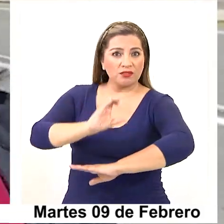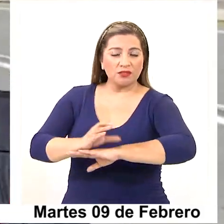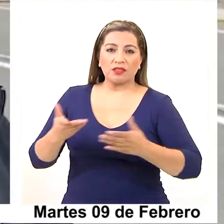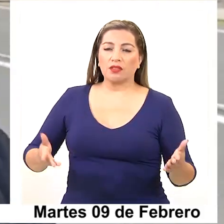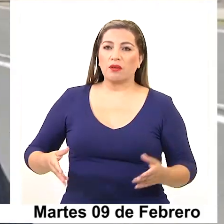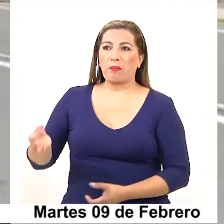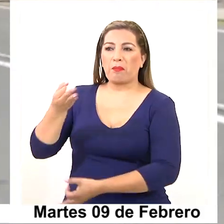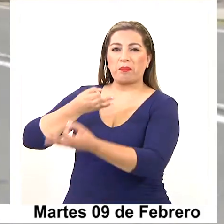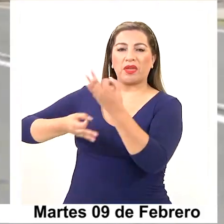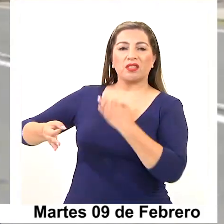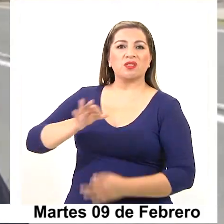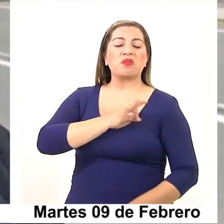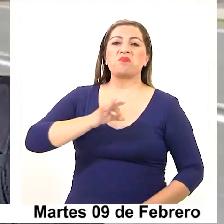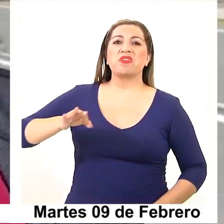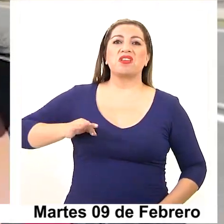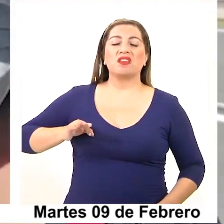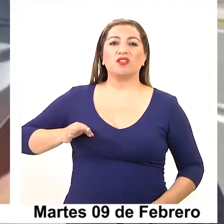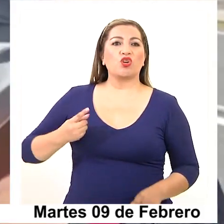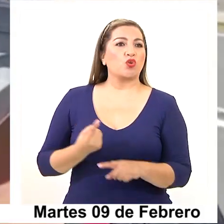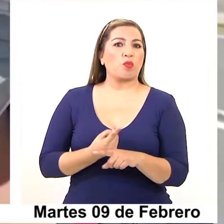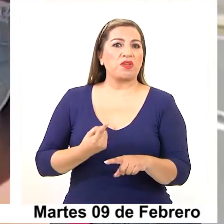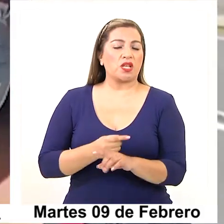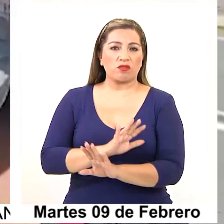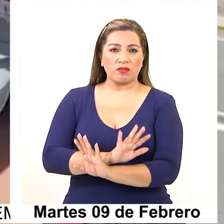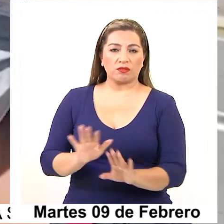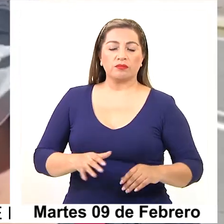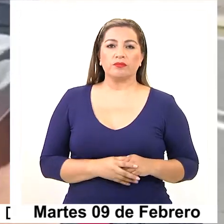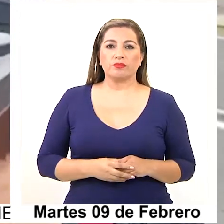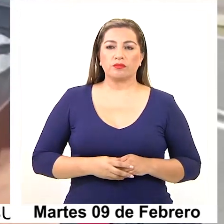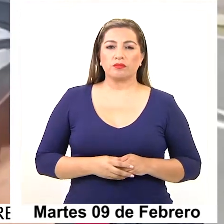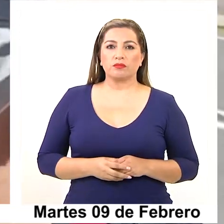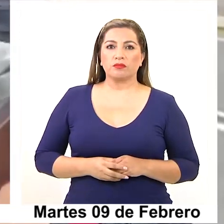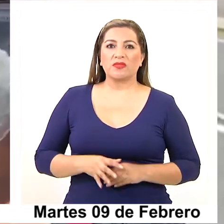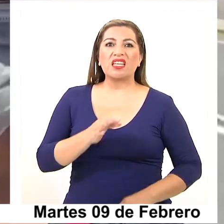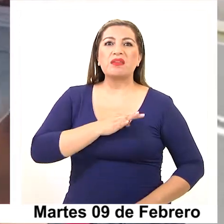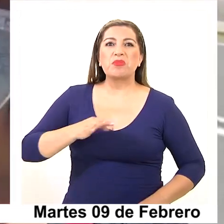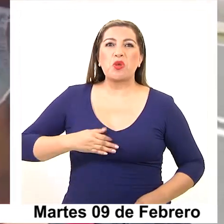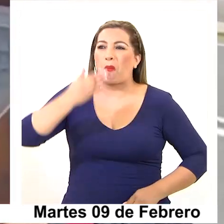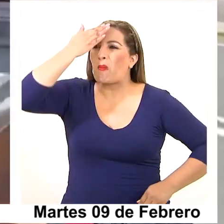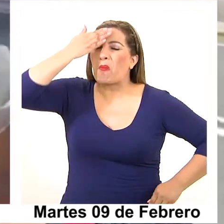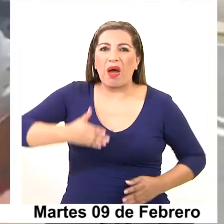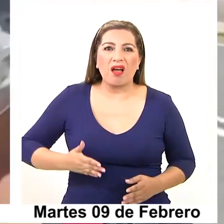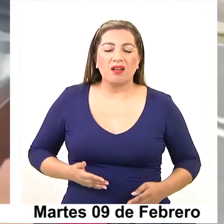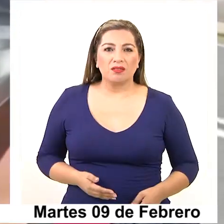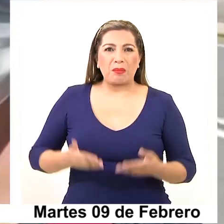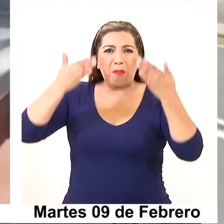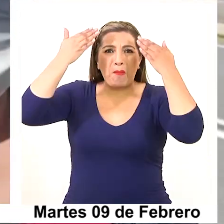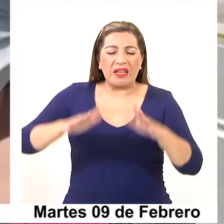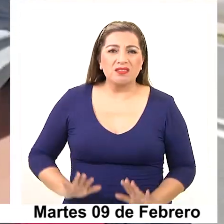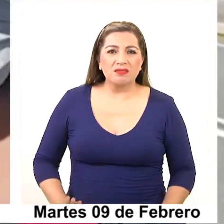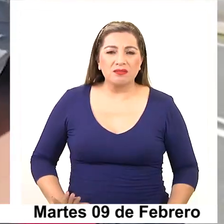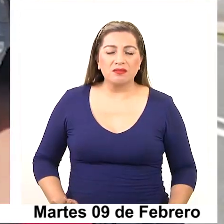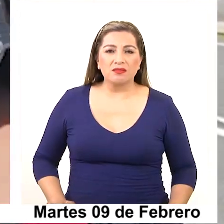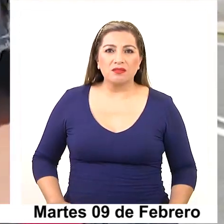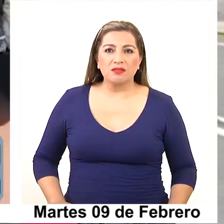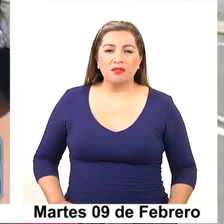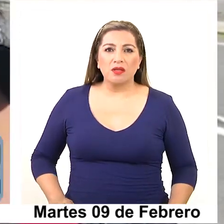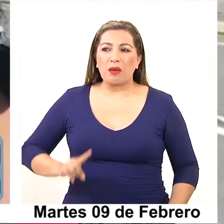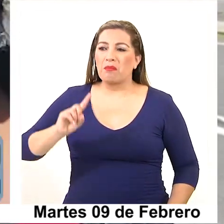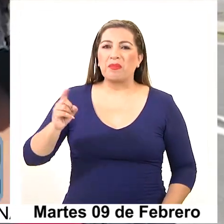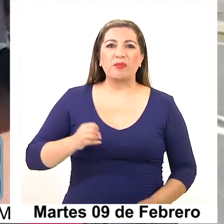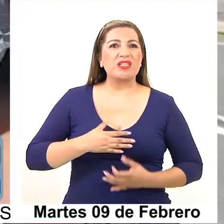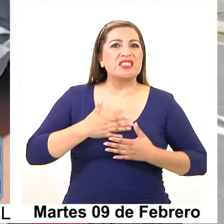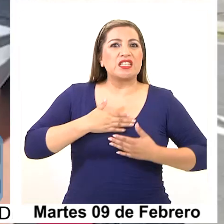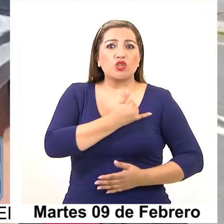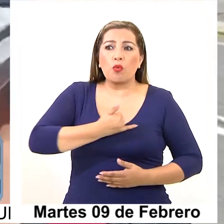quienes comentaron que los ministros no conversaron con ellos. Esta visita ha sido nefasta, pero pésima. Primero nos sentimos